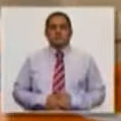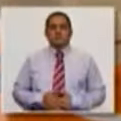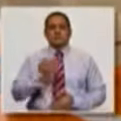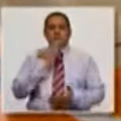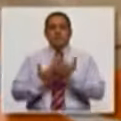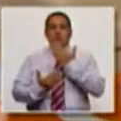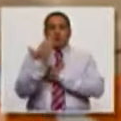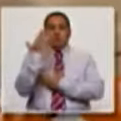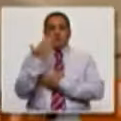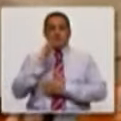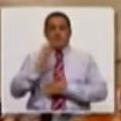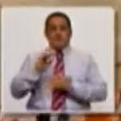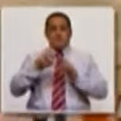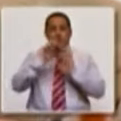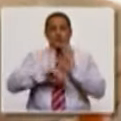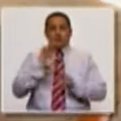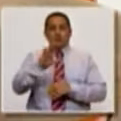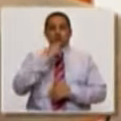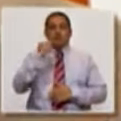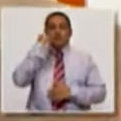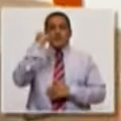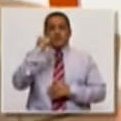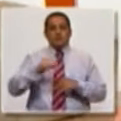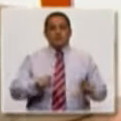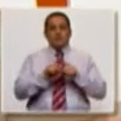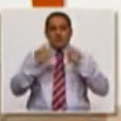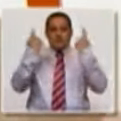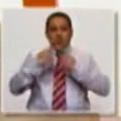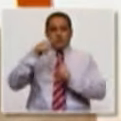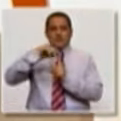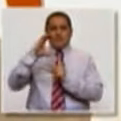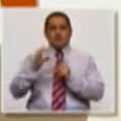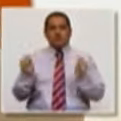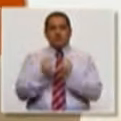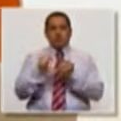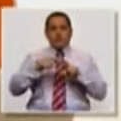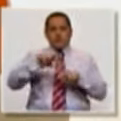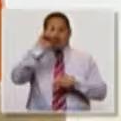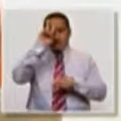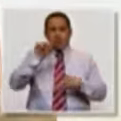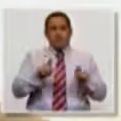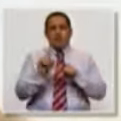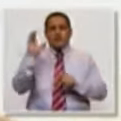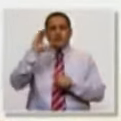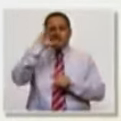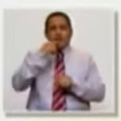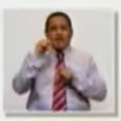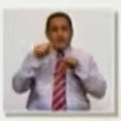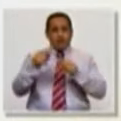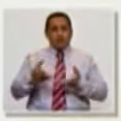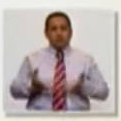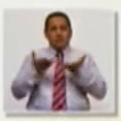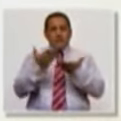Hola, ¿qué tal? Esto es Tus Derechos, una iniciativa del Tribunal Constitucional que junto a TV Perú buscan precisamente